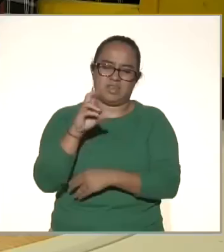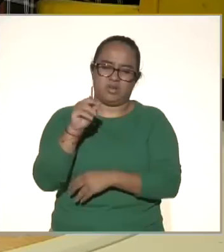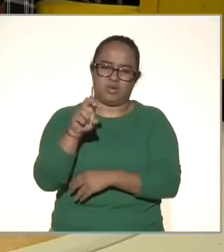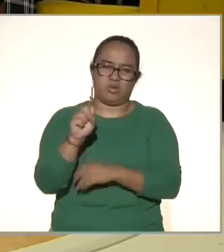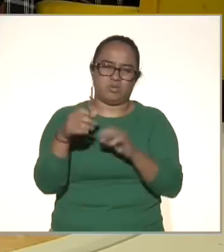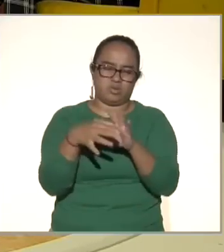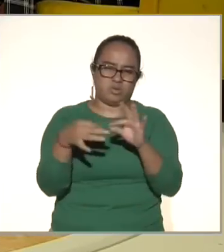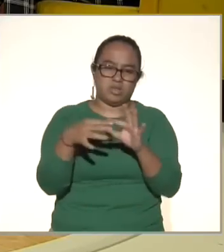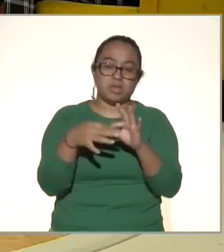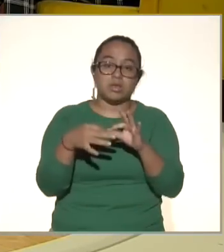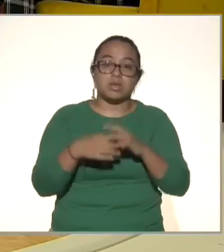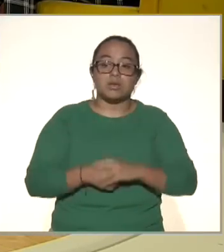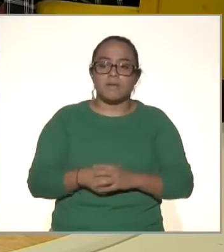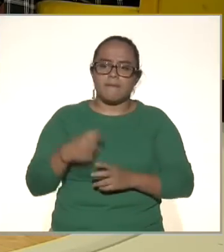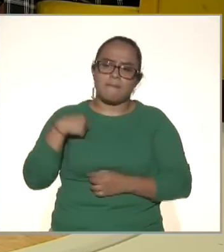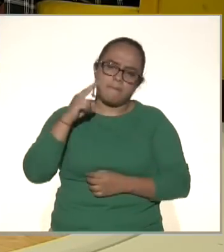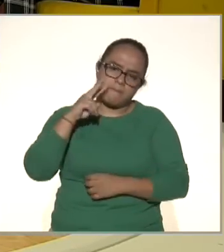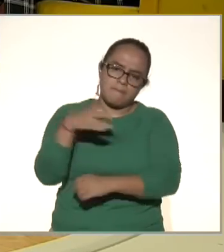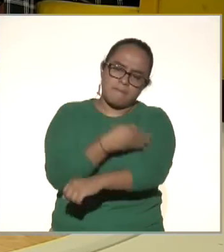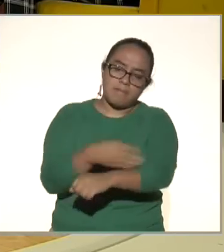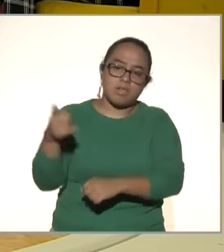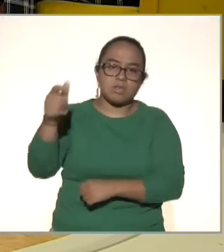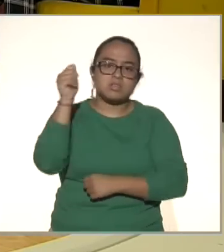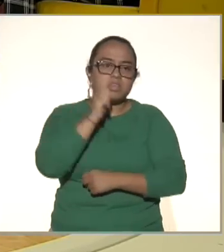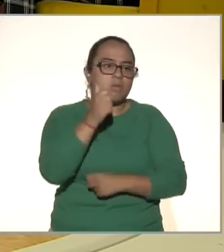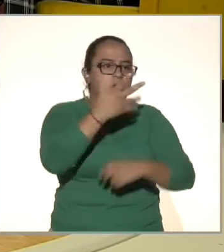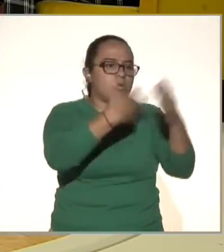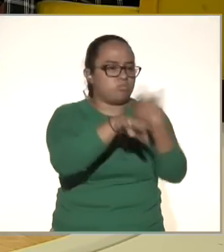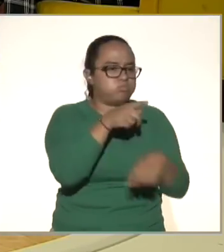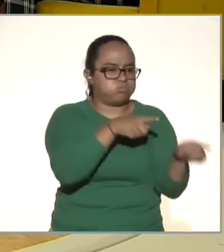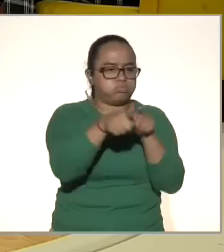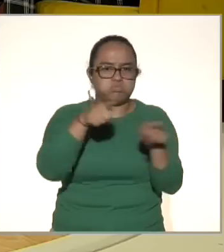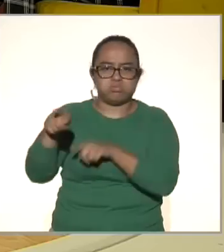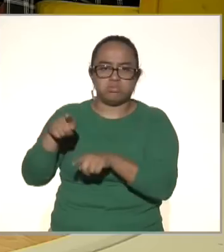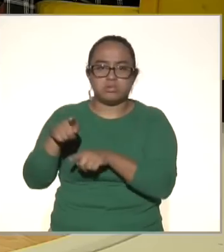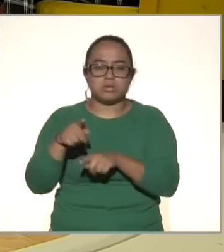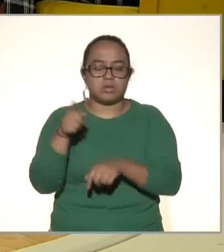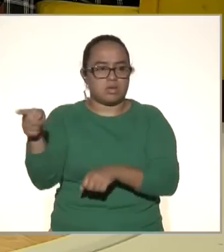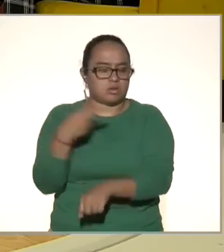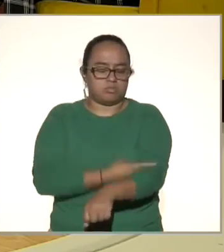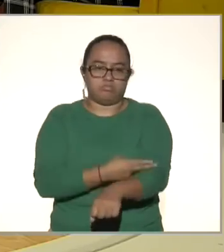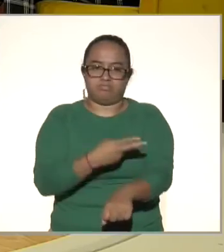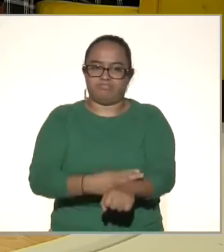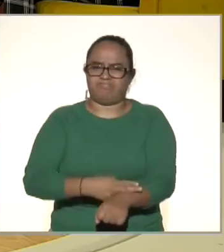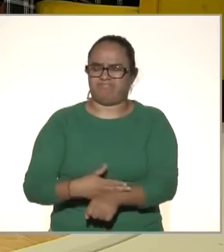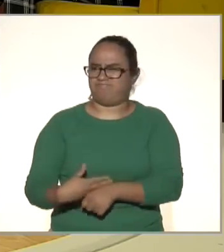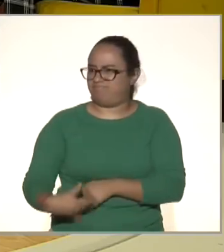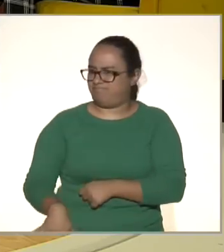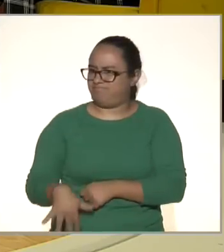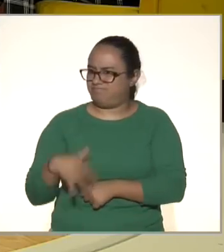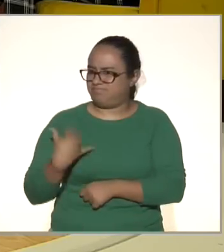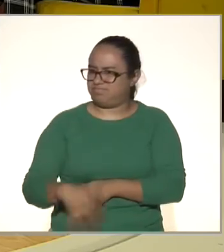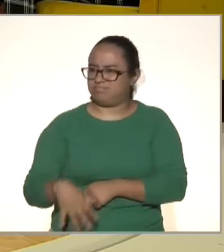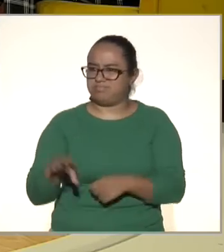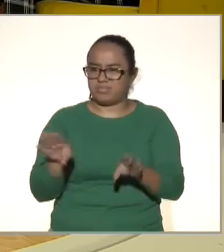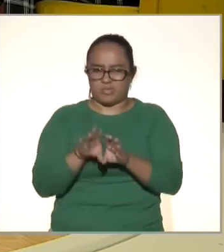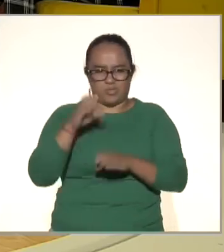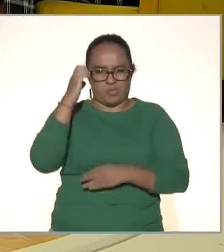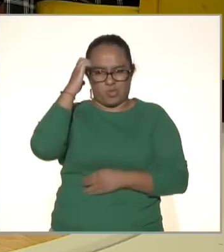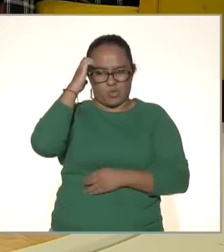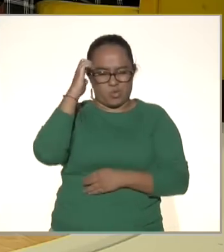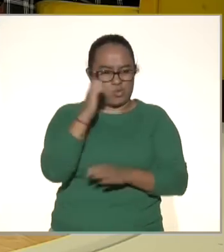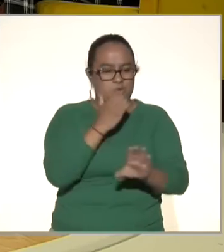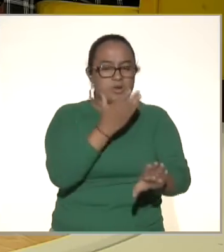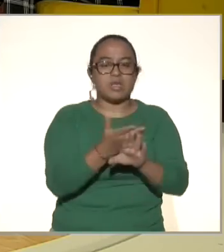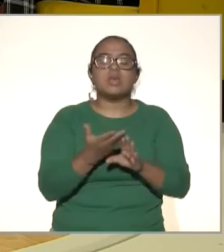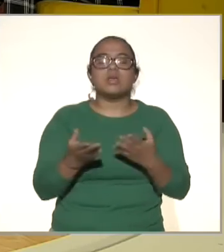Esta diferencia que noto en un familiar que dice las cosas como son y que tiene una honestidad que puede ser incluso agresiva para otros.